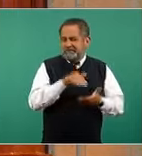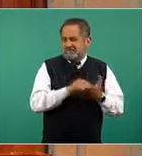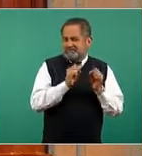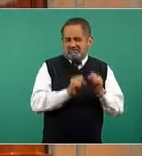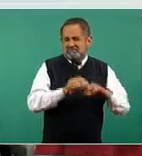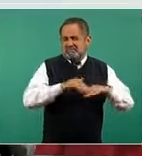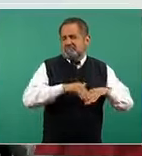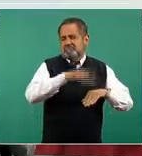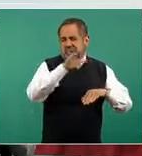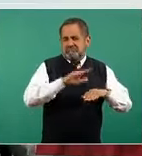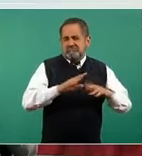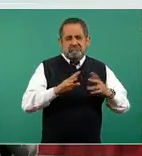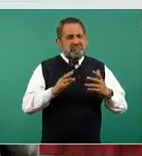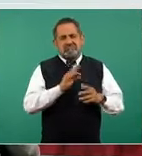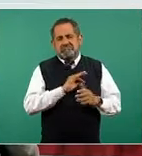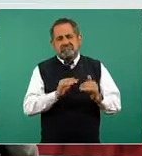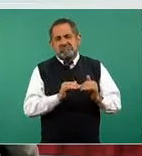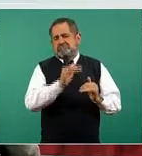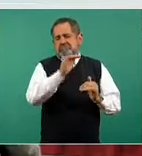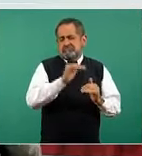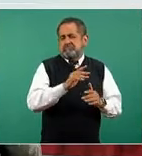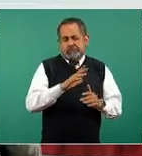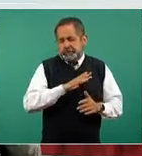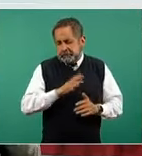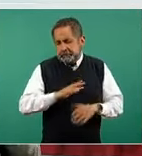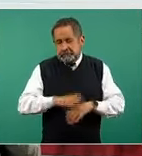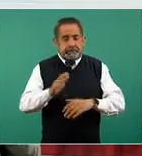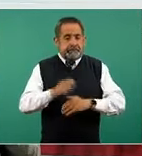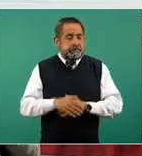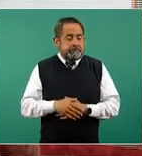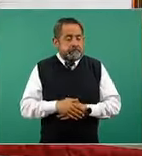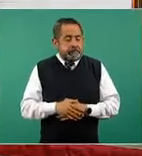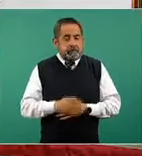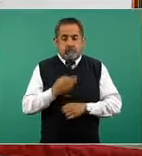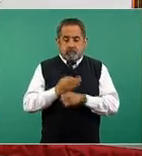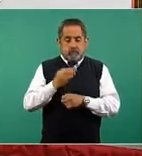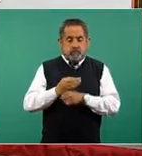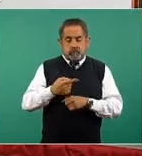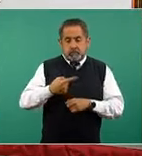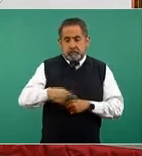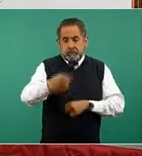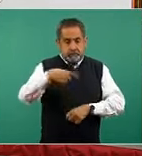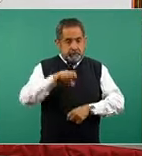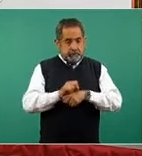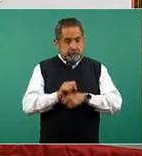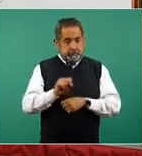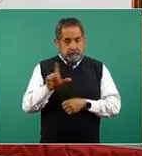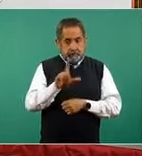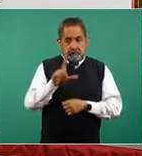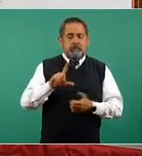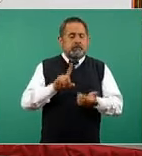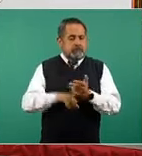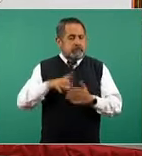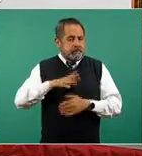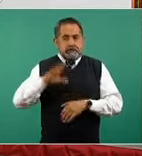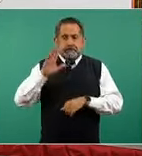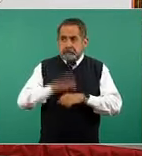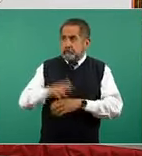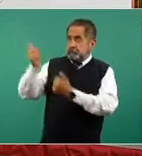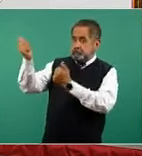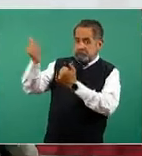para el 22 de marzo de seguro se incrementará. Estamos iniciando la semana, como ustedes saben, hay más dosis